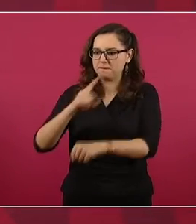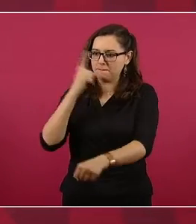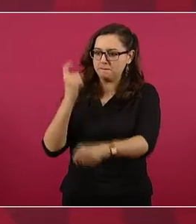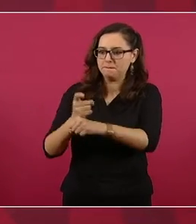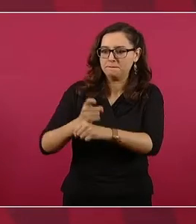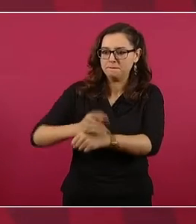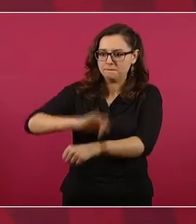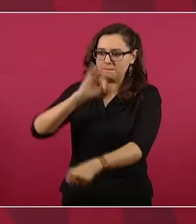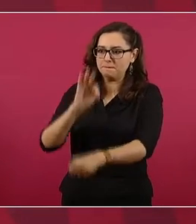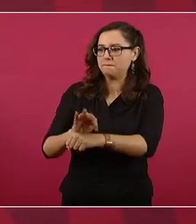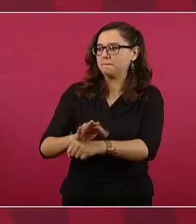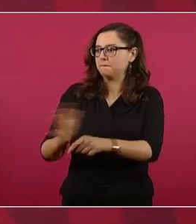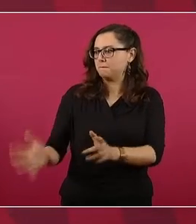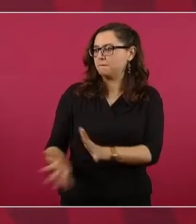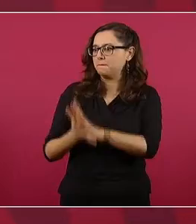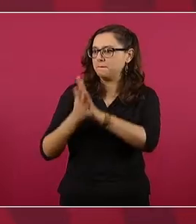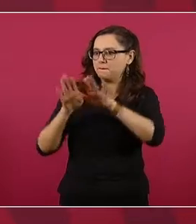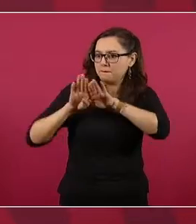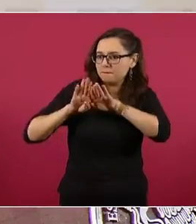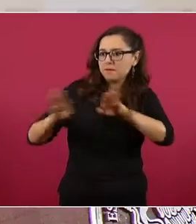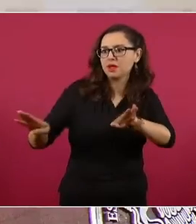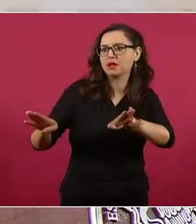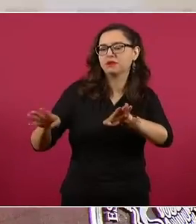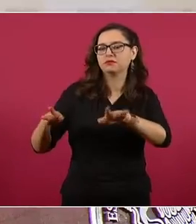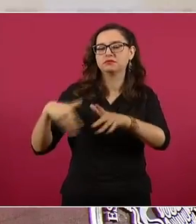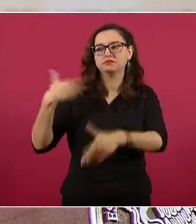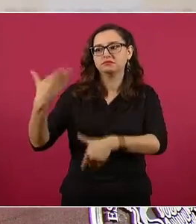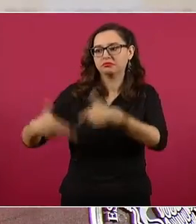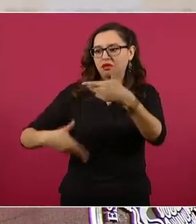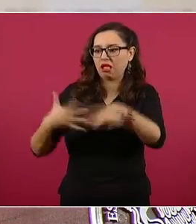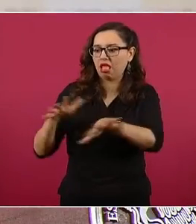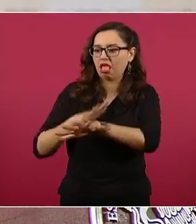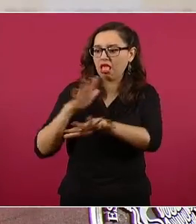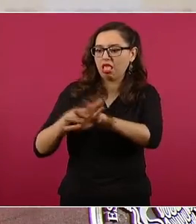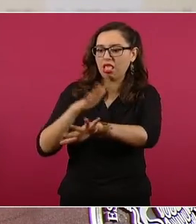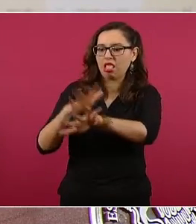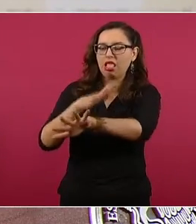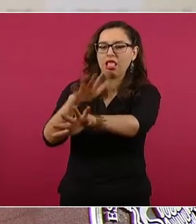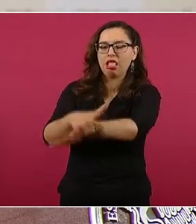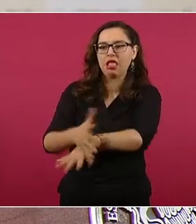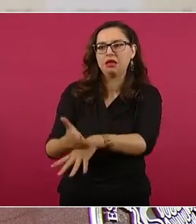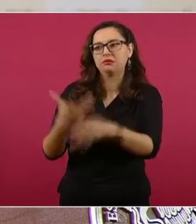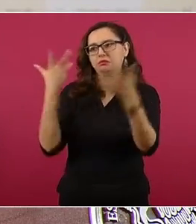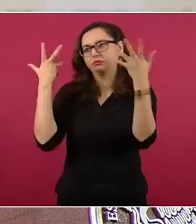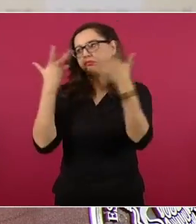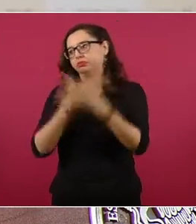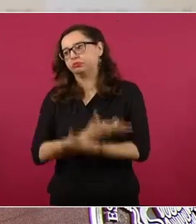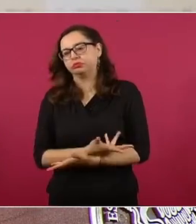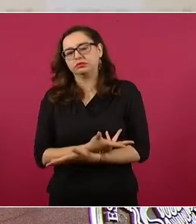por la democracia. Pero es un proceso. Sí,